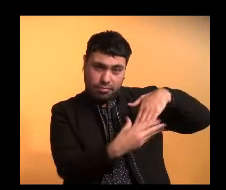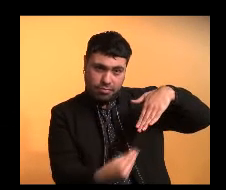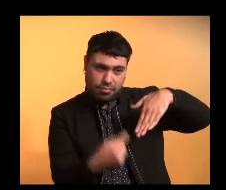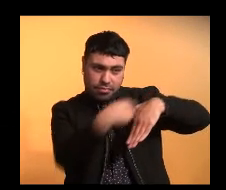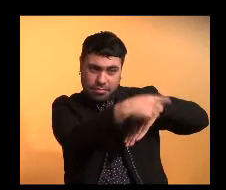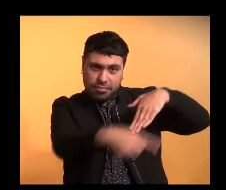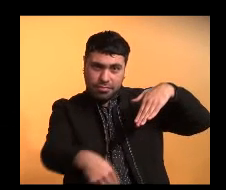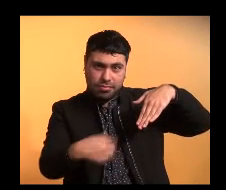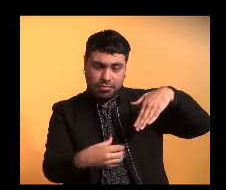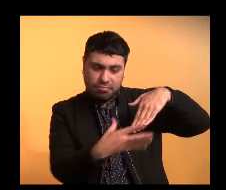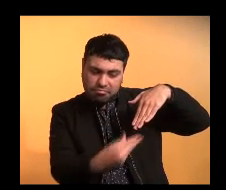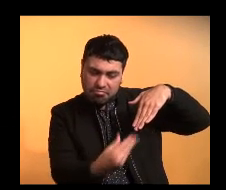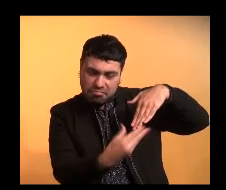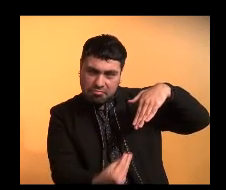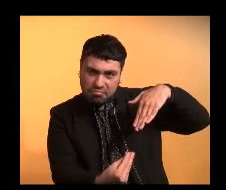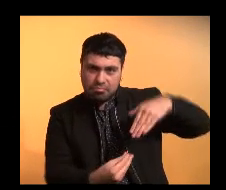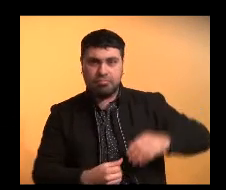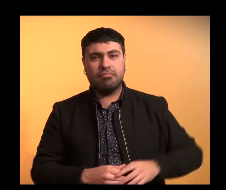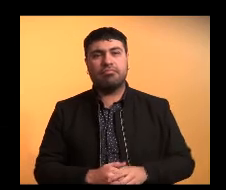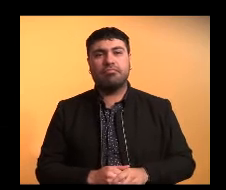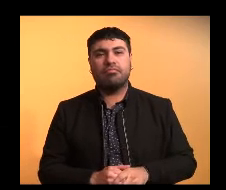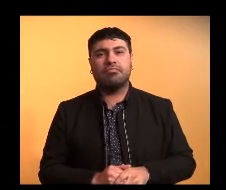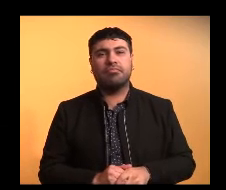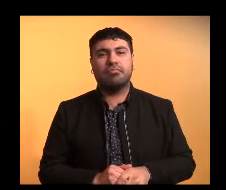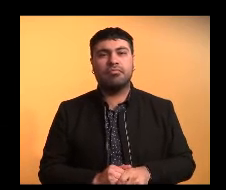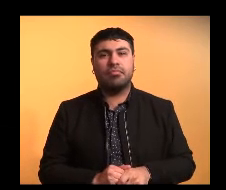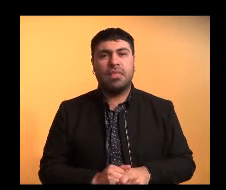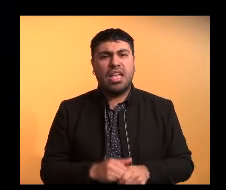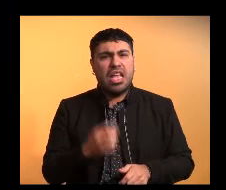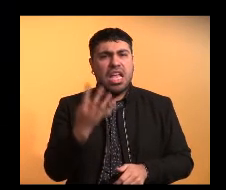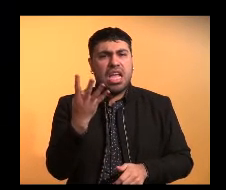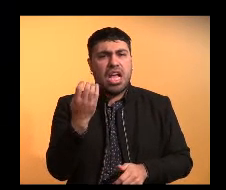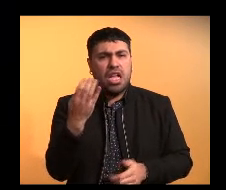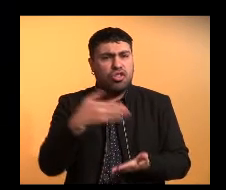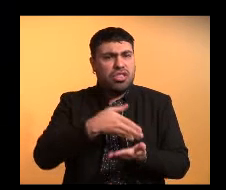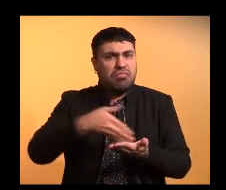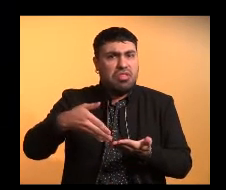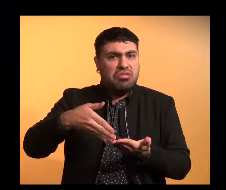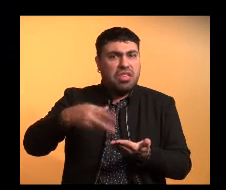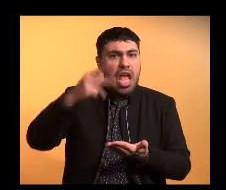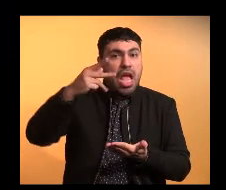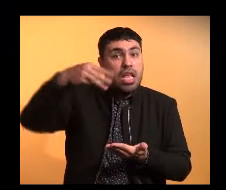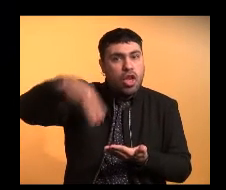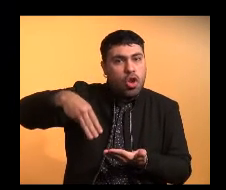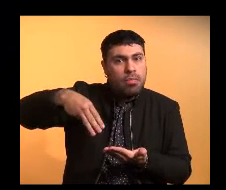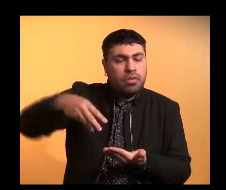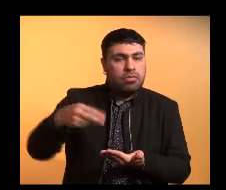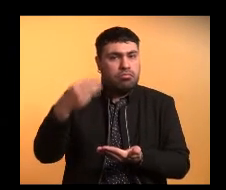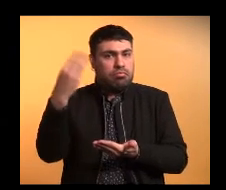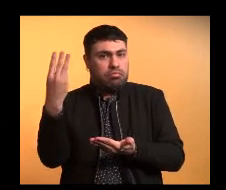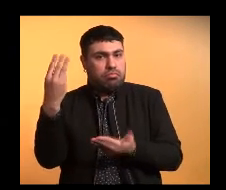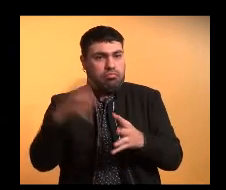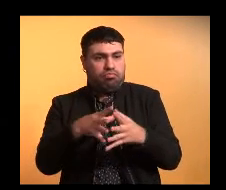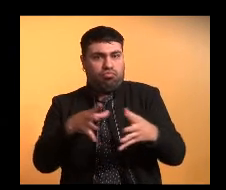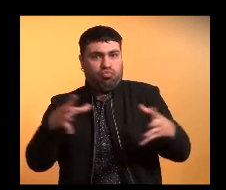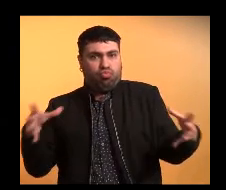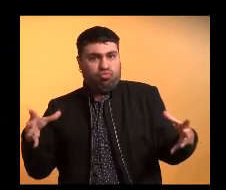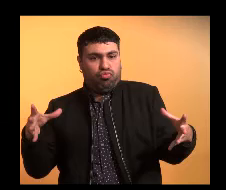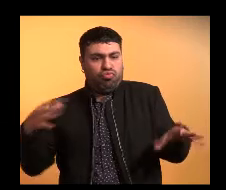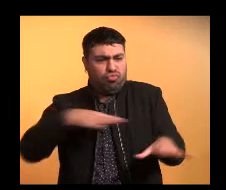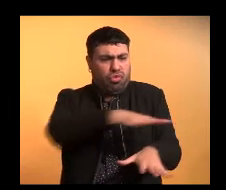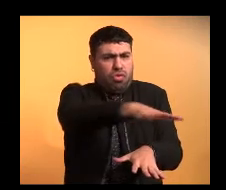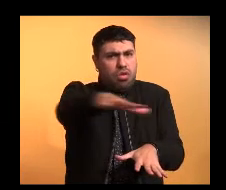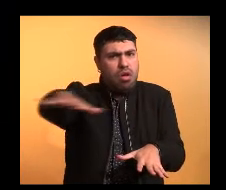continente bastante grande, es un continente de 14 millones de kilómetros cuadrados, gran parte de su superficie